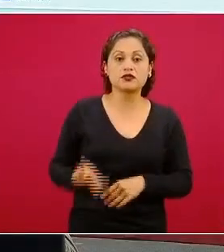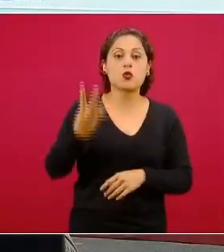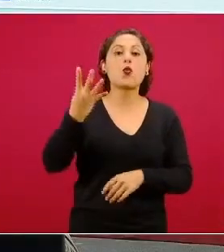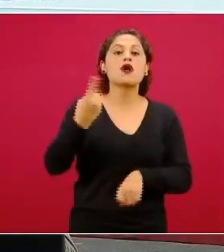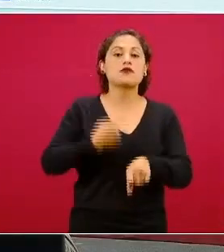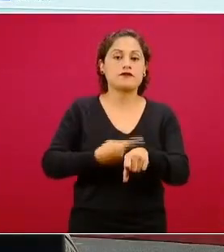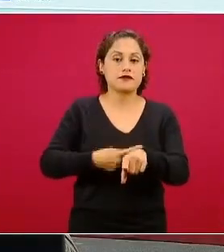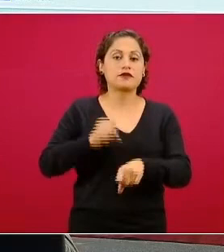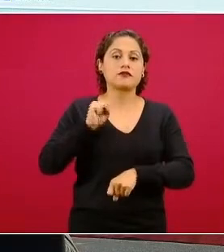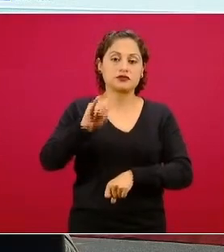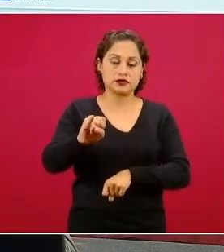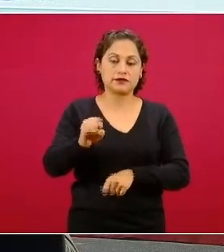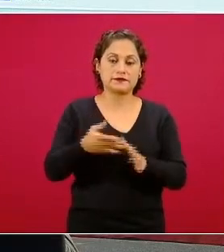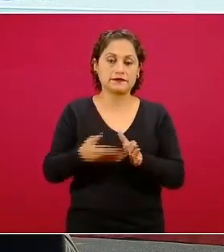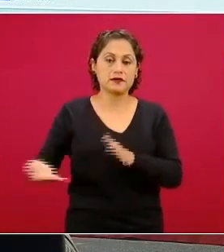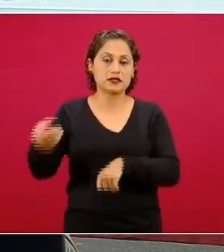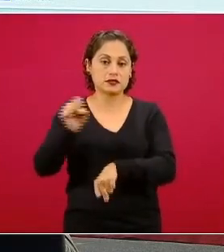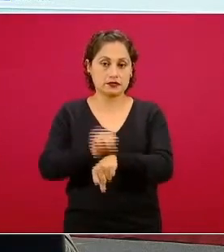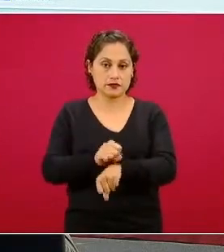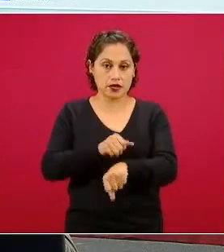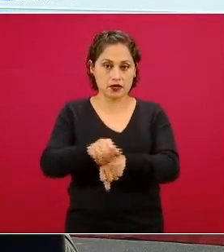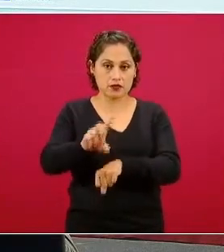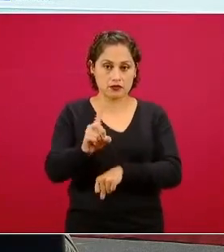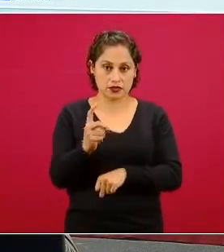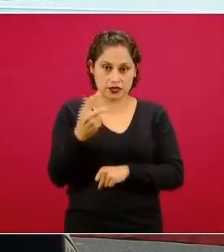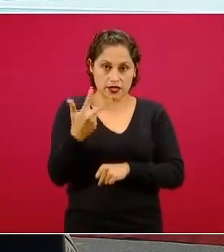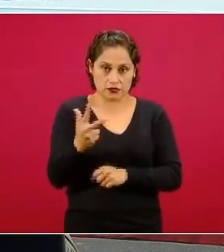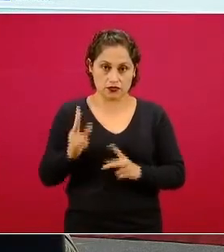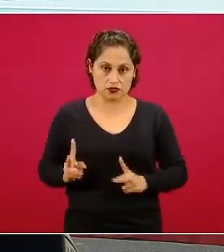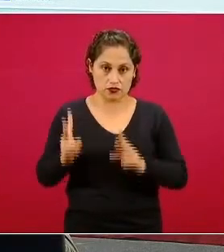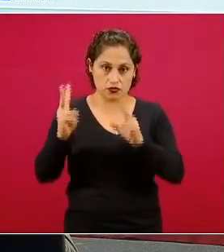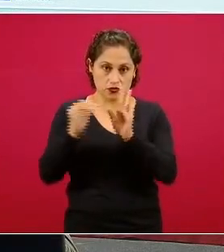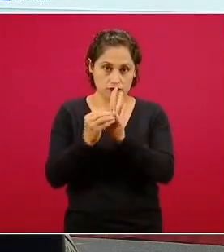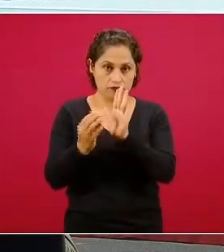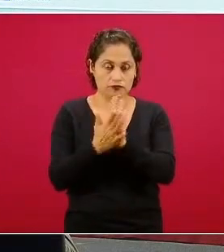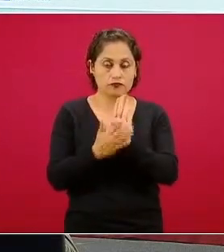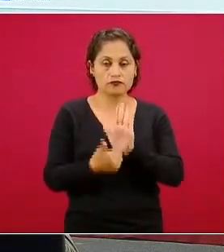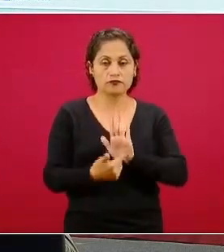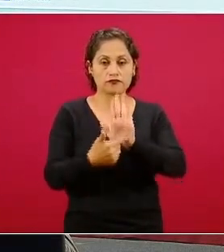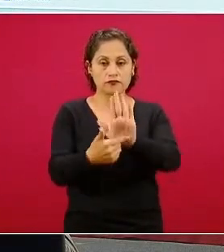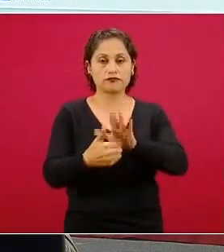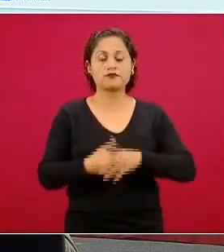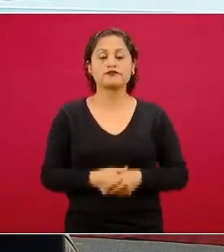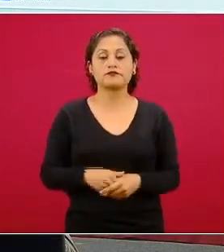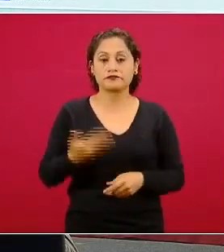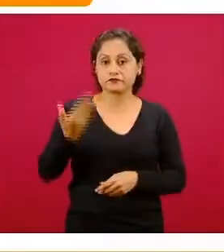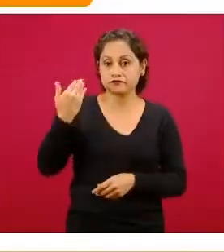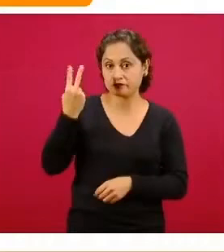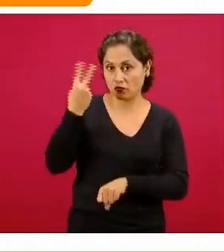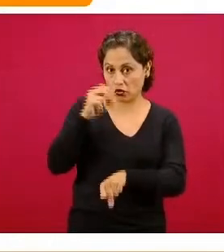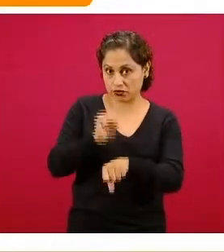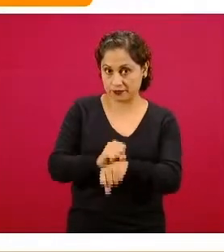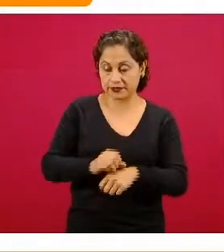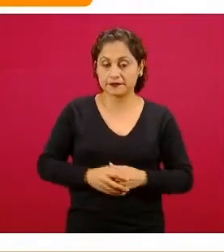10 en la semana 38, que es el corte de información de hace 2 semanas. Lo que se ve